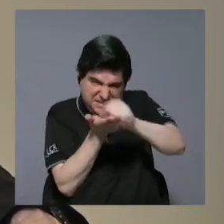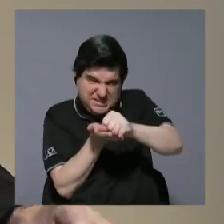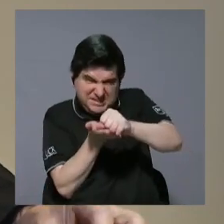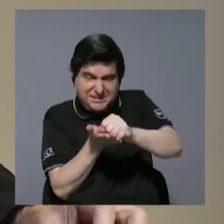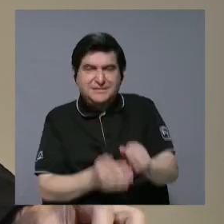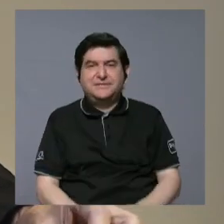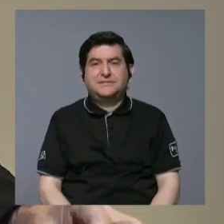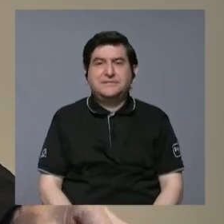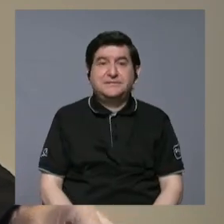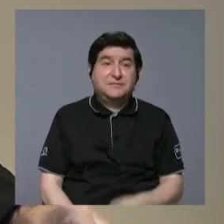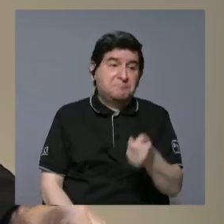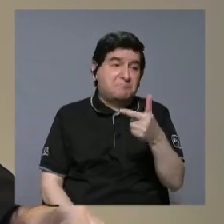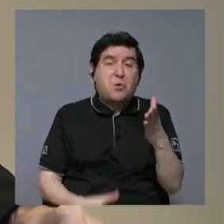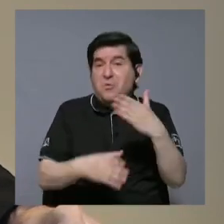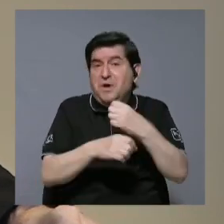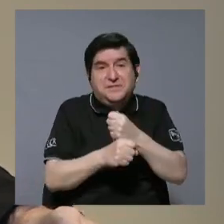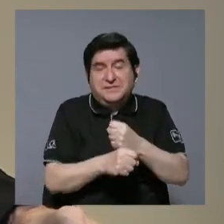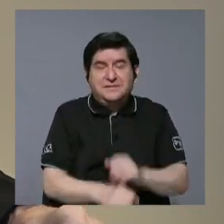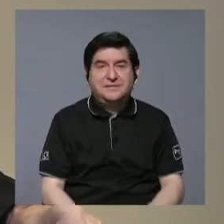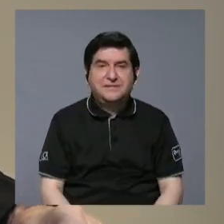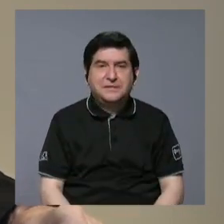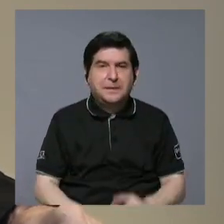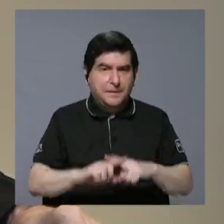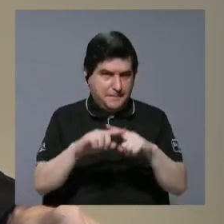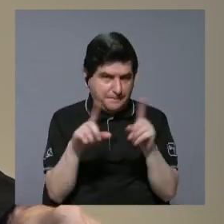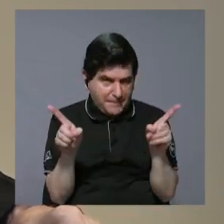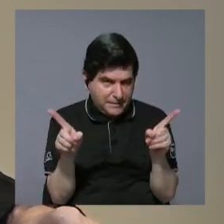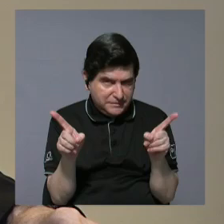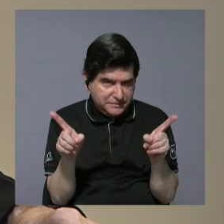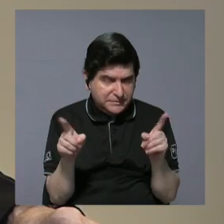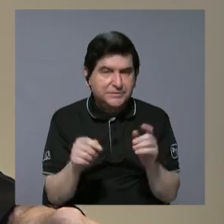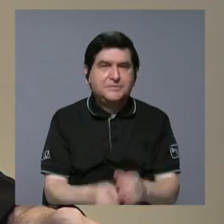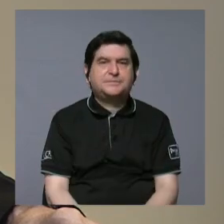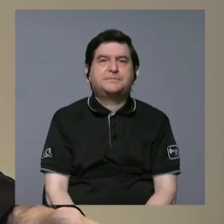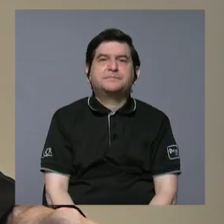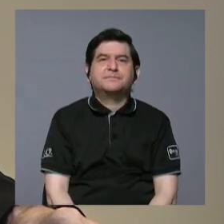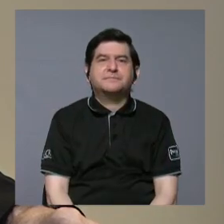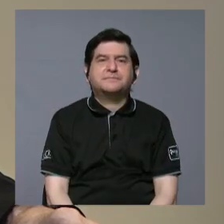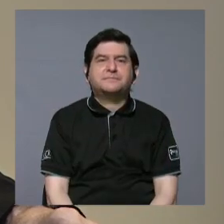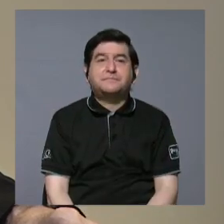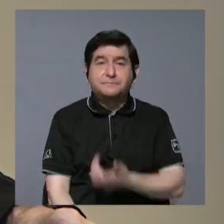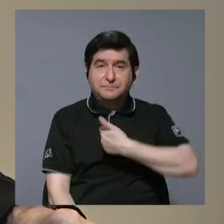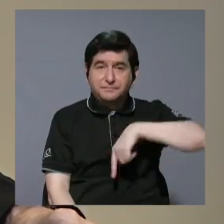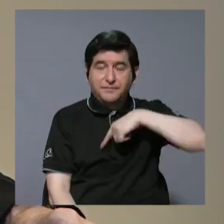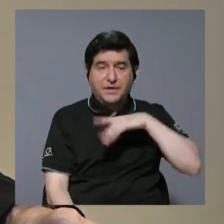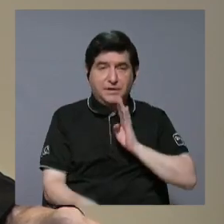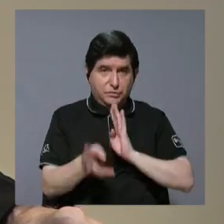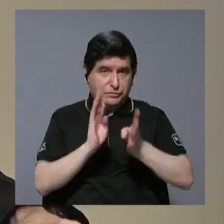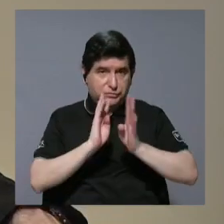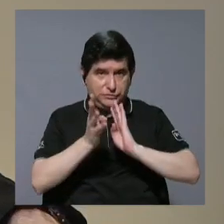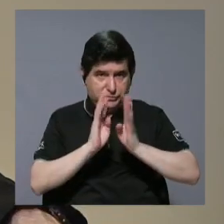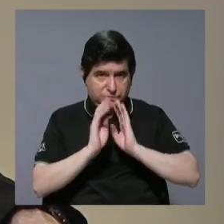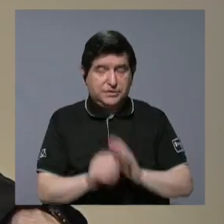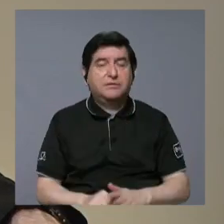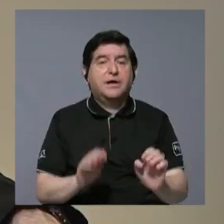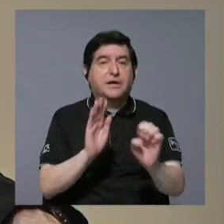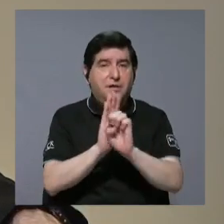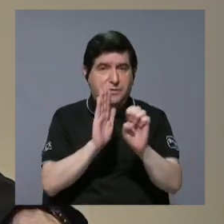como relativamente poco. En cambio, si estamos hablando de